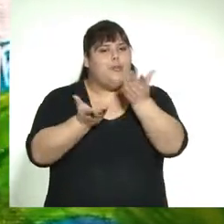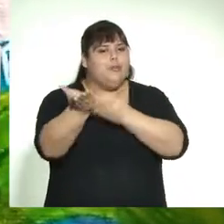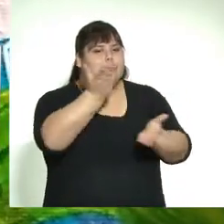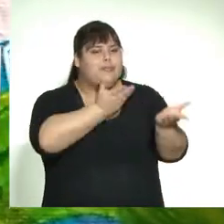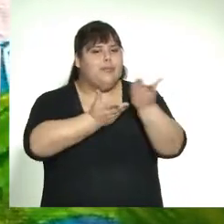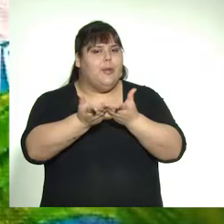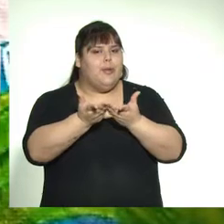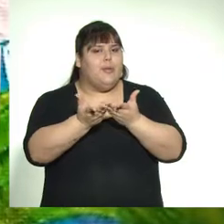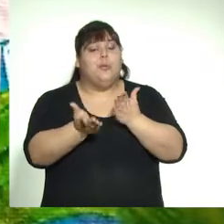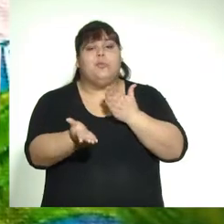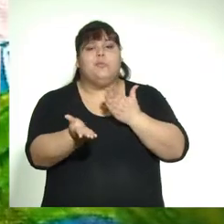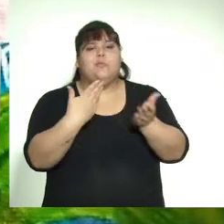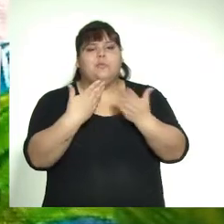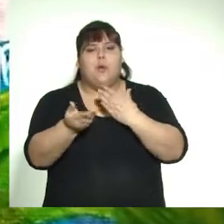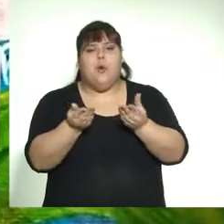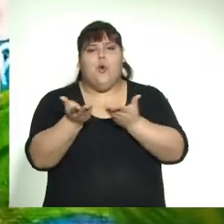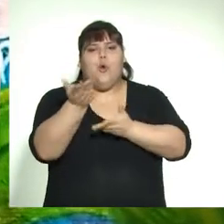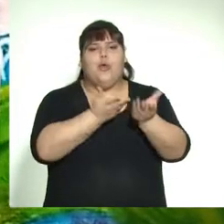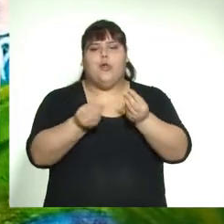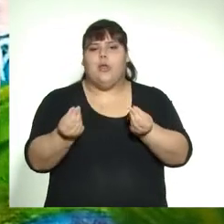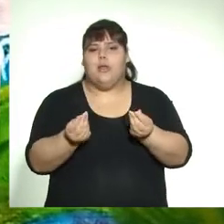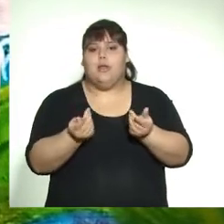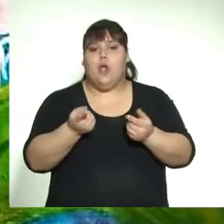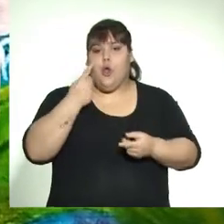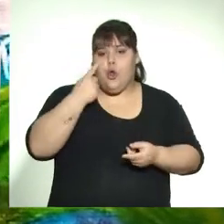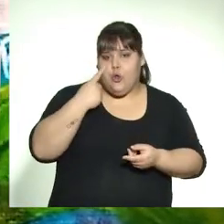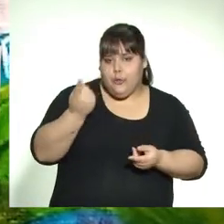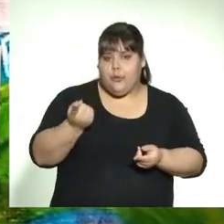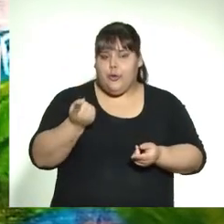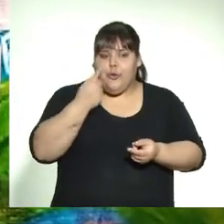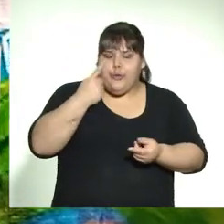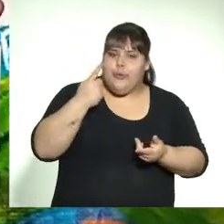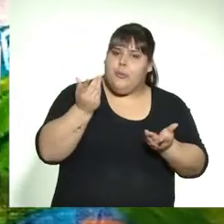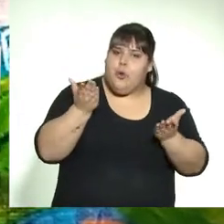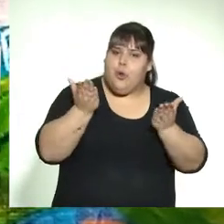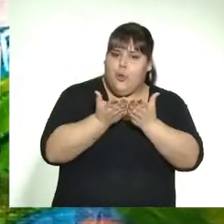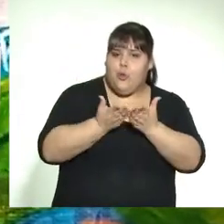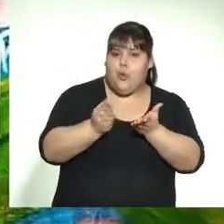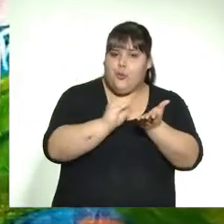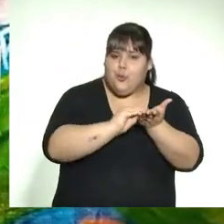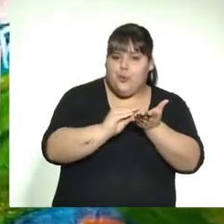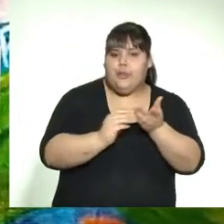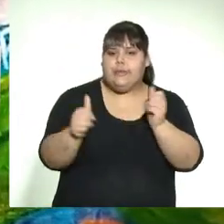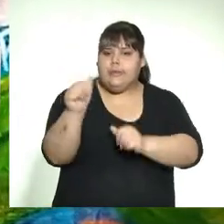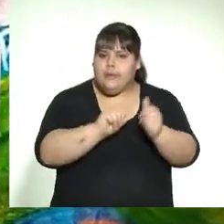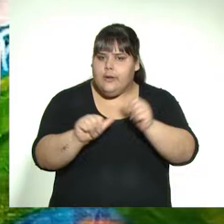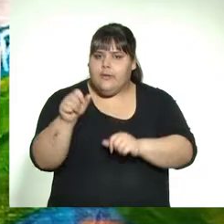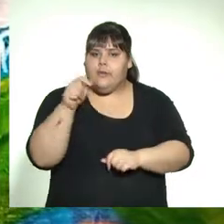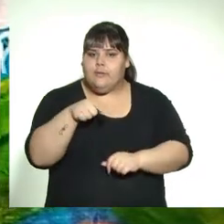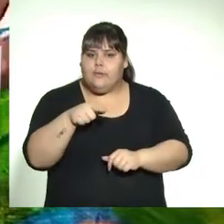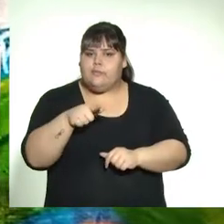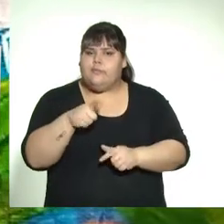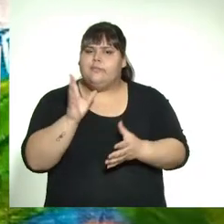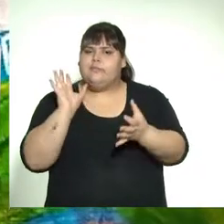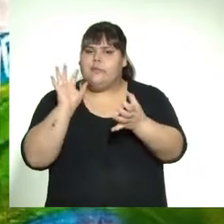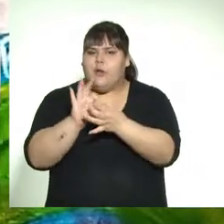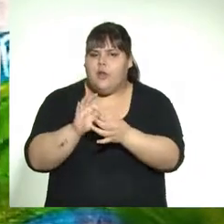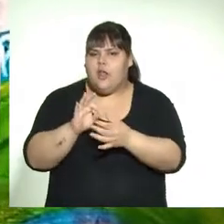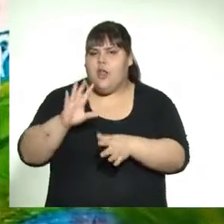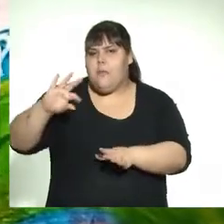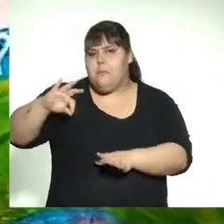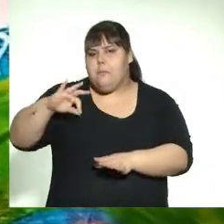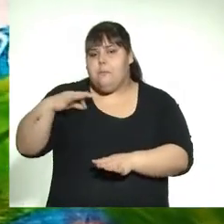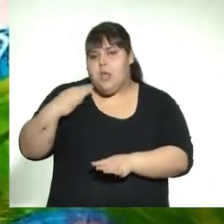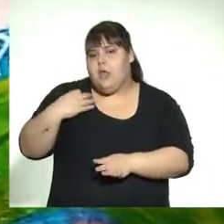encuentro. Un diálogo entre saberes. Saberes académicos, científicos, saberes que tienen que ver